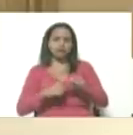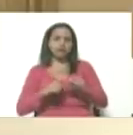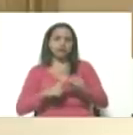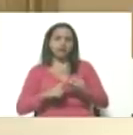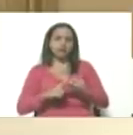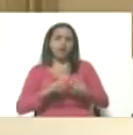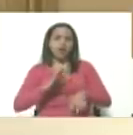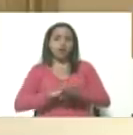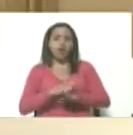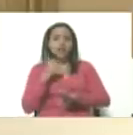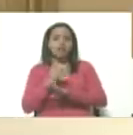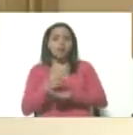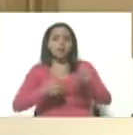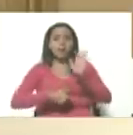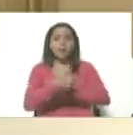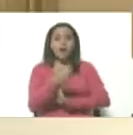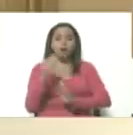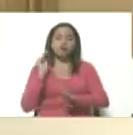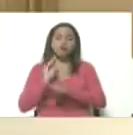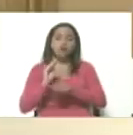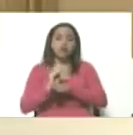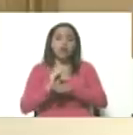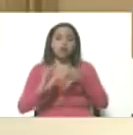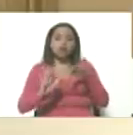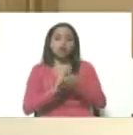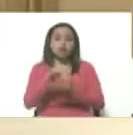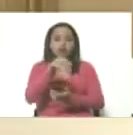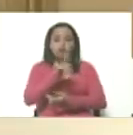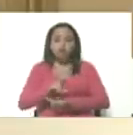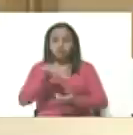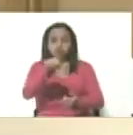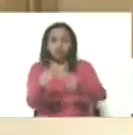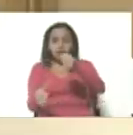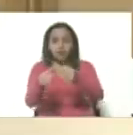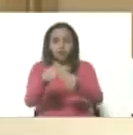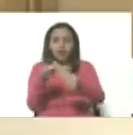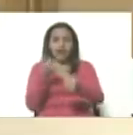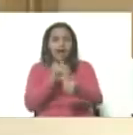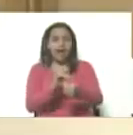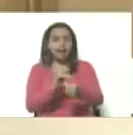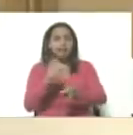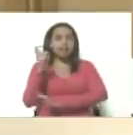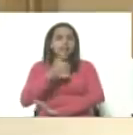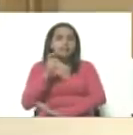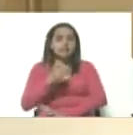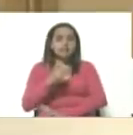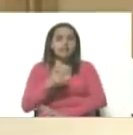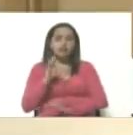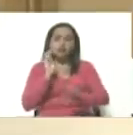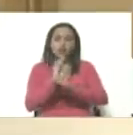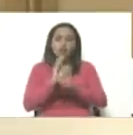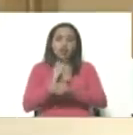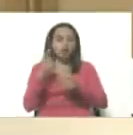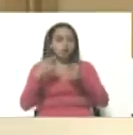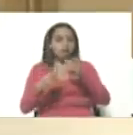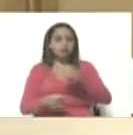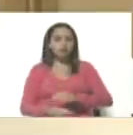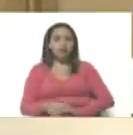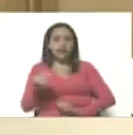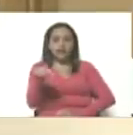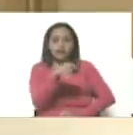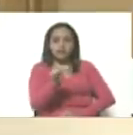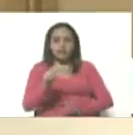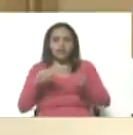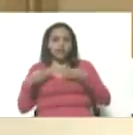por eso hay que tener máxima prevención en el transporte público. Allí se exigen estrictos protocolos. Esta semana